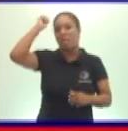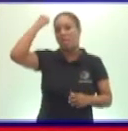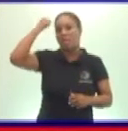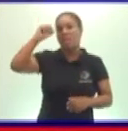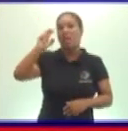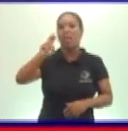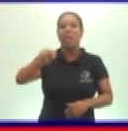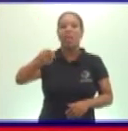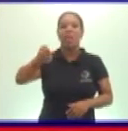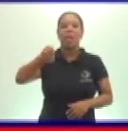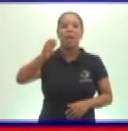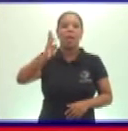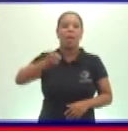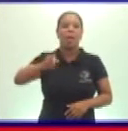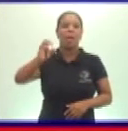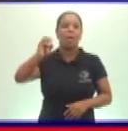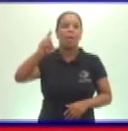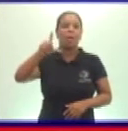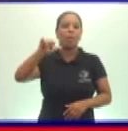enciclopedistas, fundamentalmente